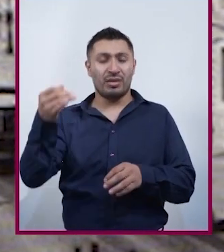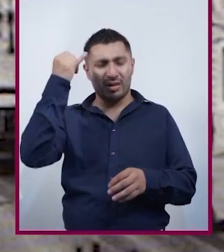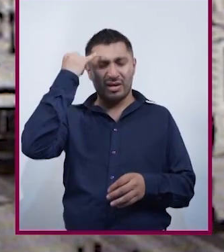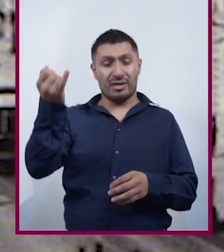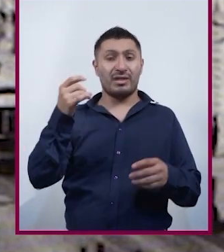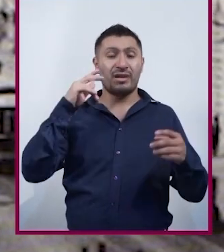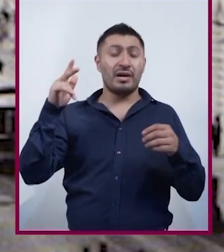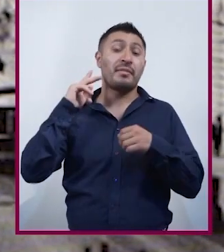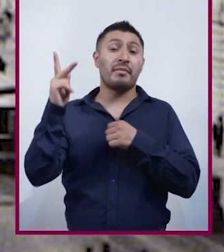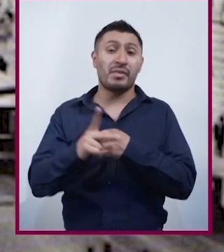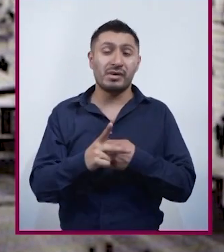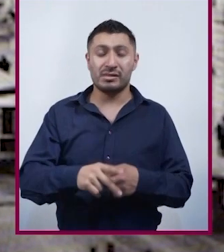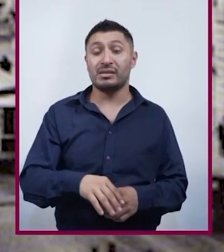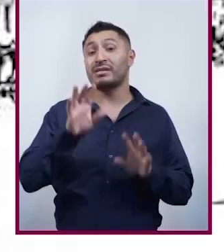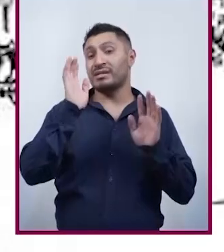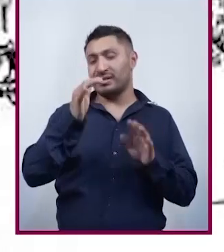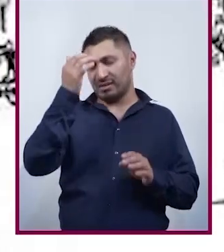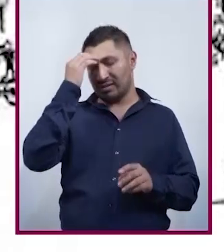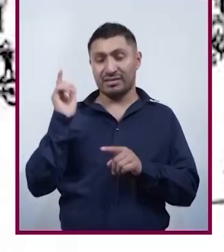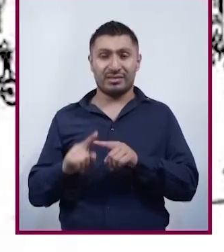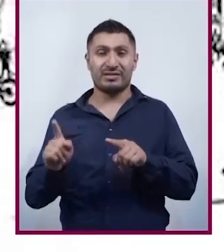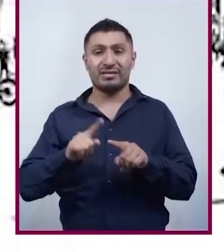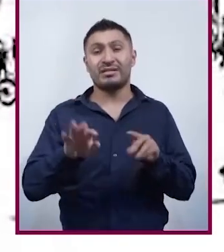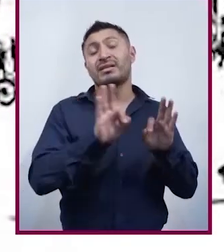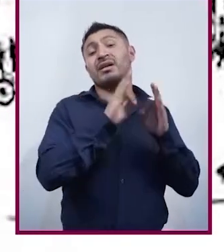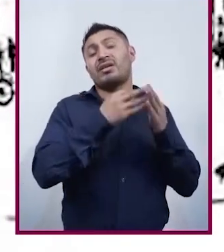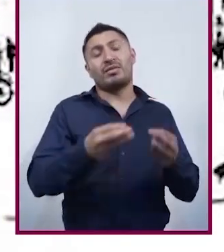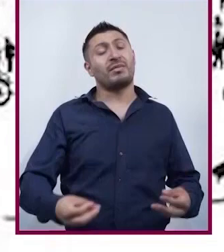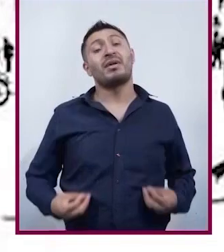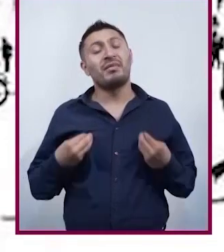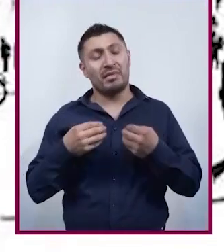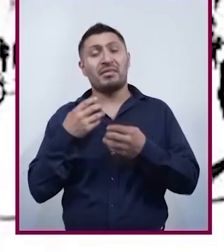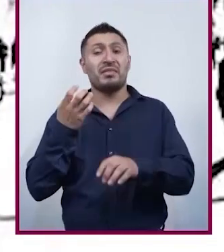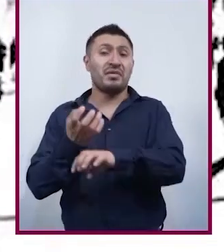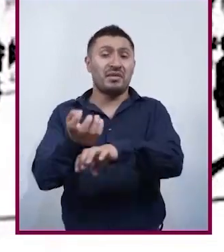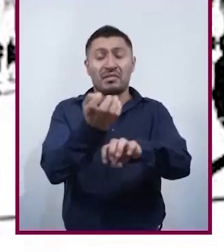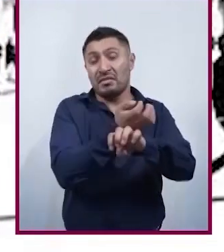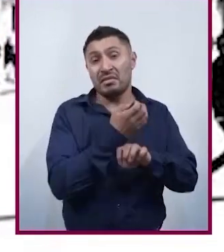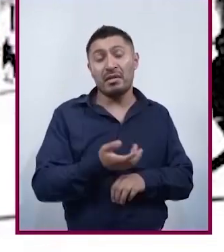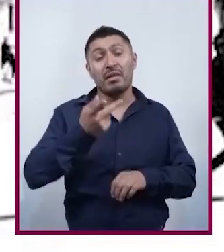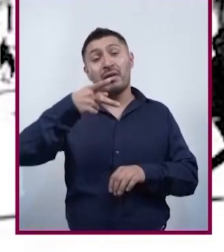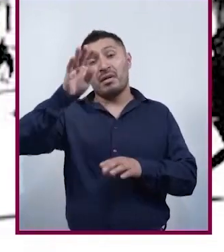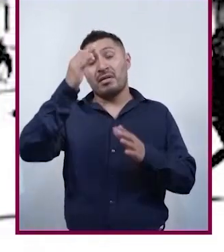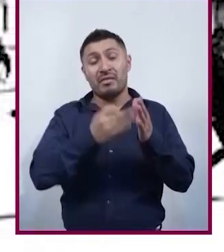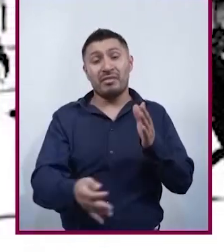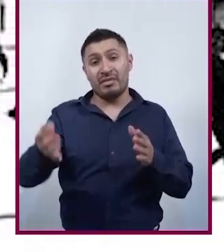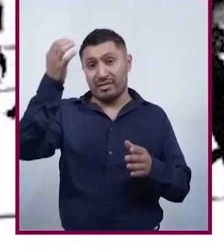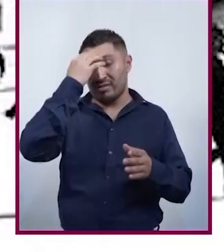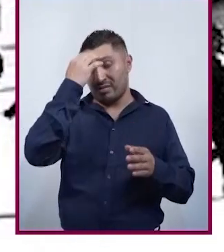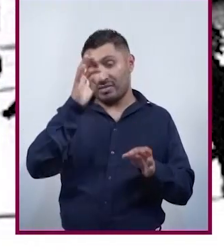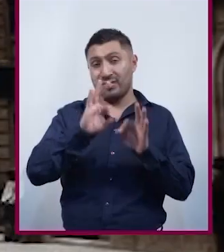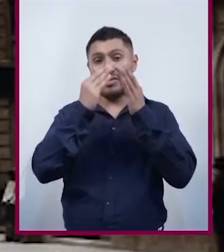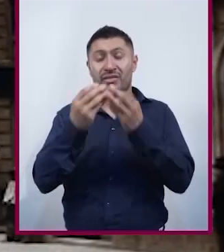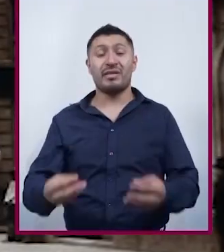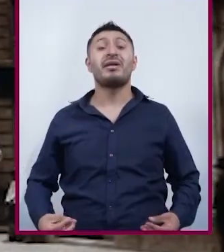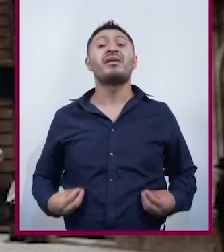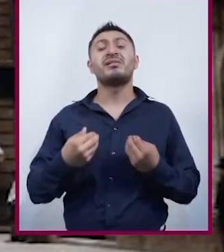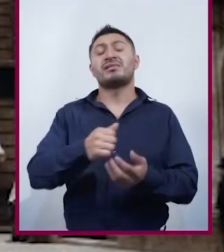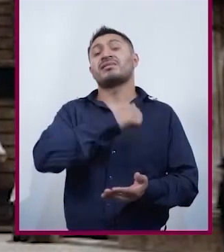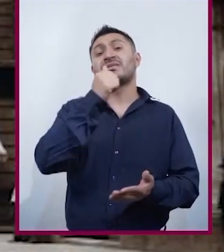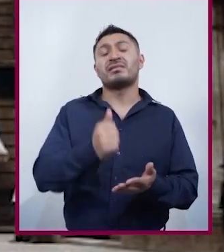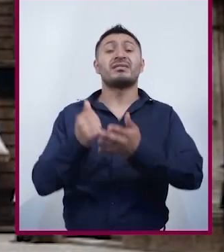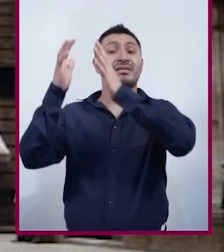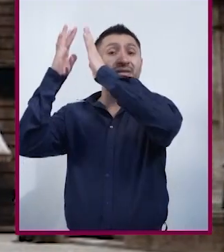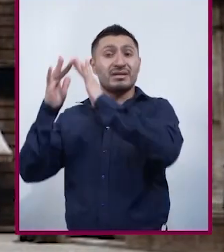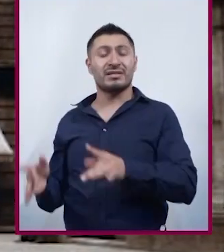experiencia más a su amplia percepción del país. Conocía ya diferentes formas de vivir en la provincia, pero le faltaba experimentar aquel